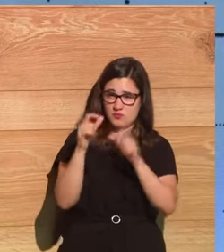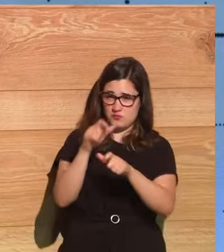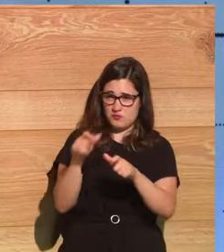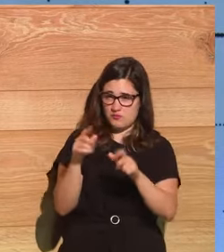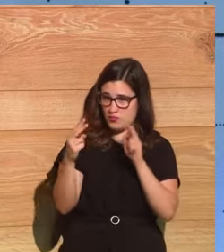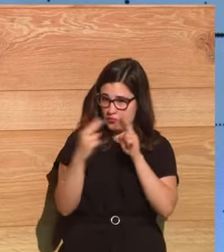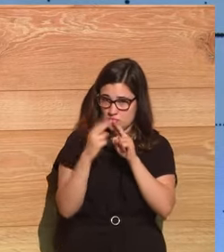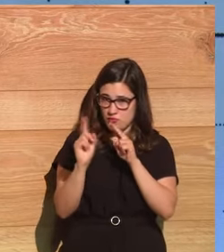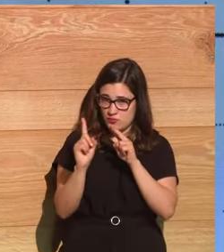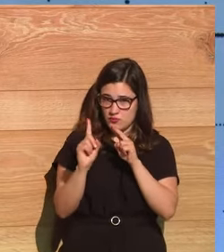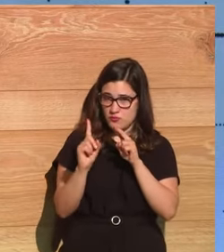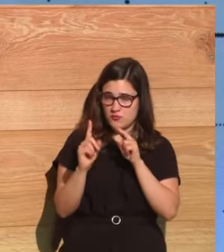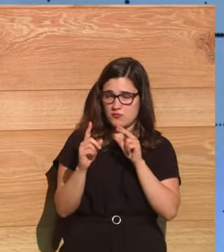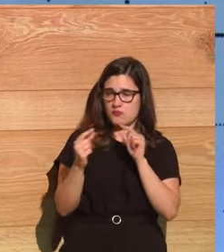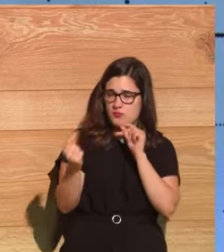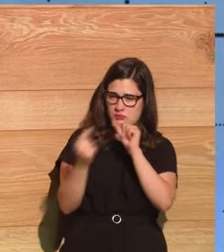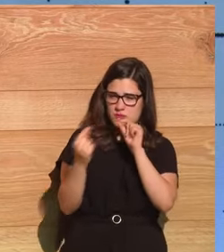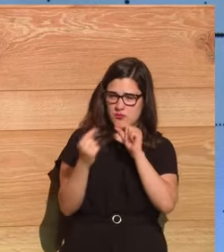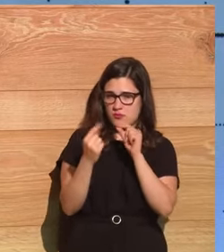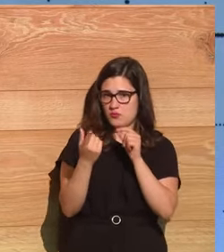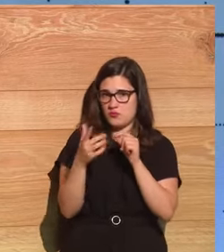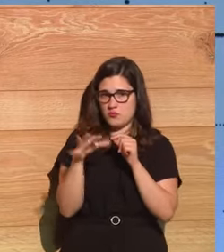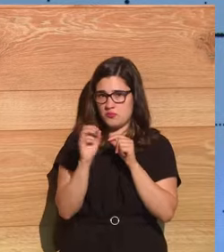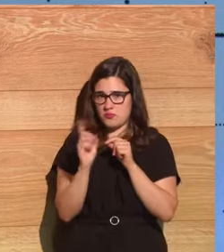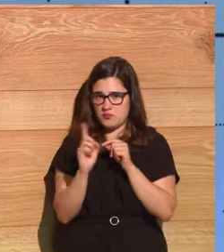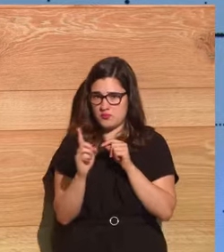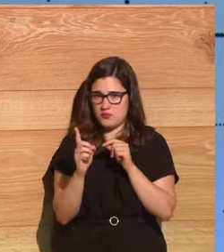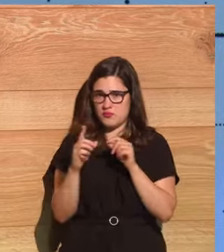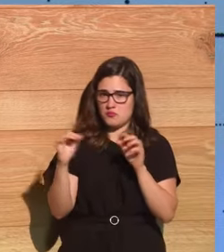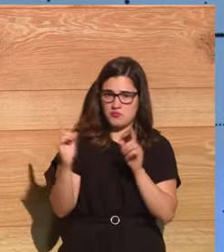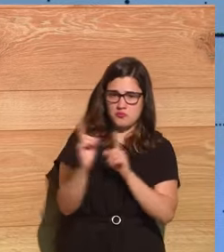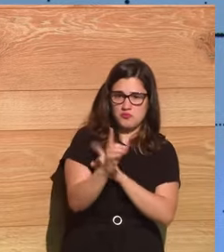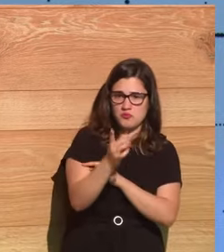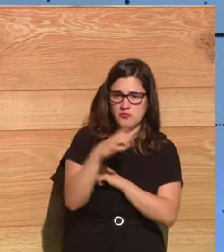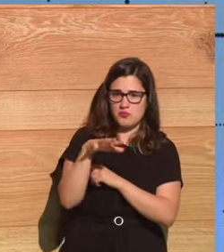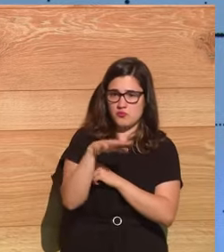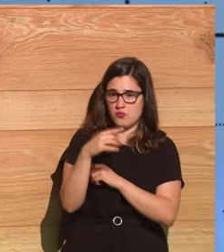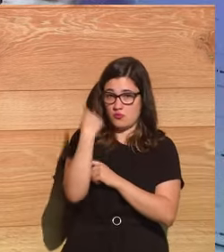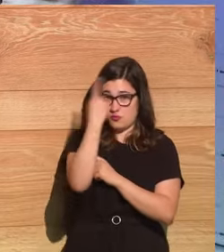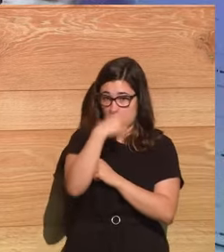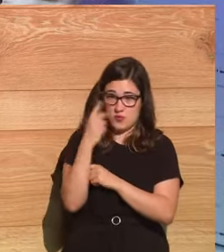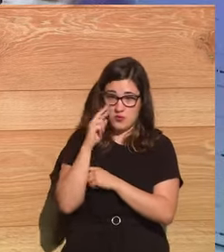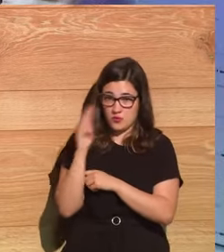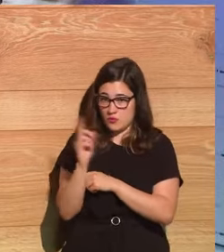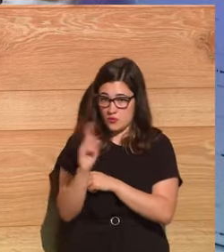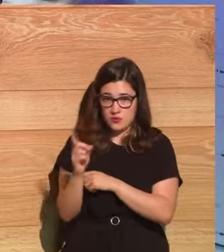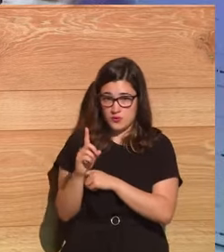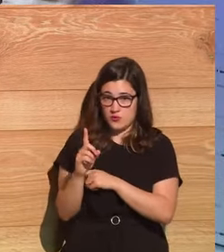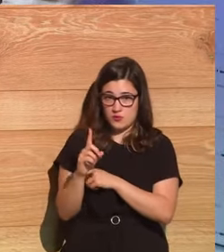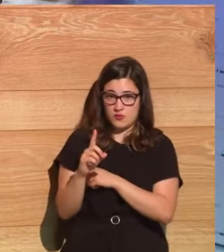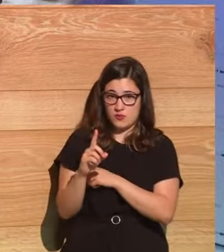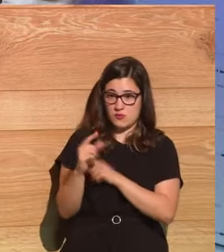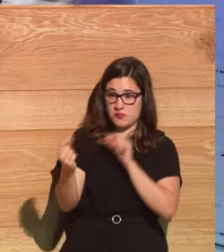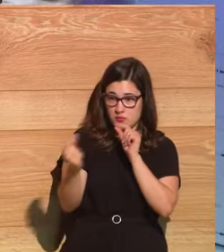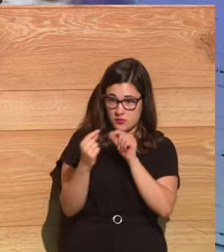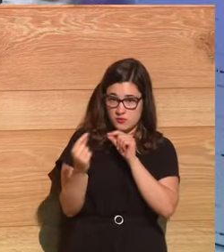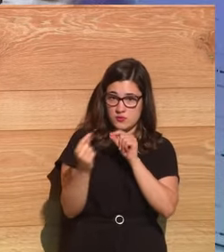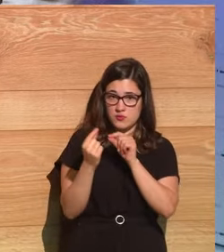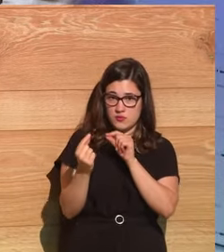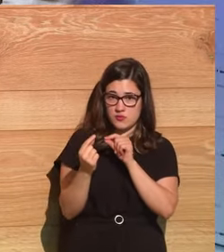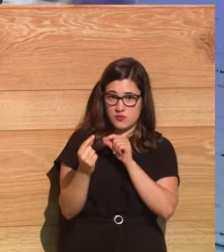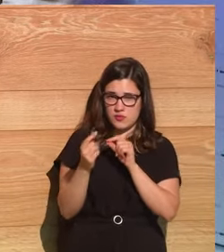estás viendo, con gente con la que no comprendes por dónde está pasando, gente a la que no le estás viendo la cara, aunque parezca algo tan tonto, pero no, verle la